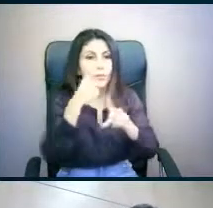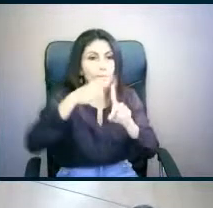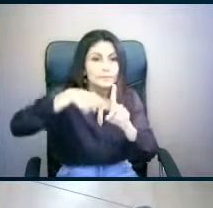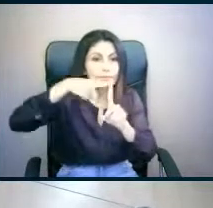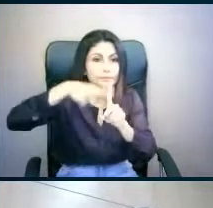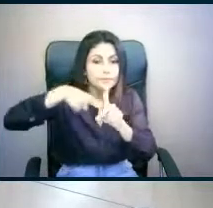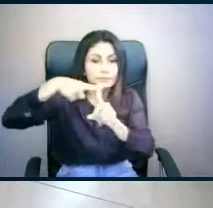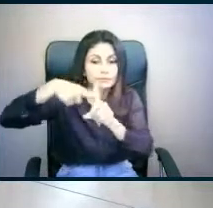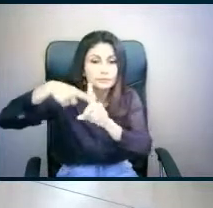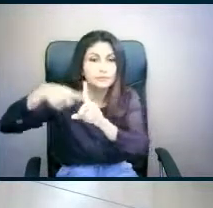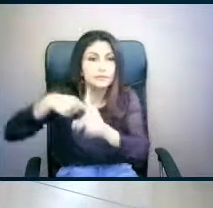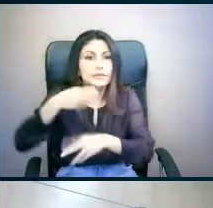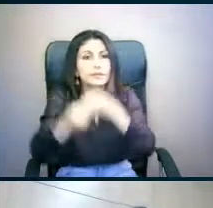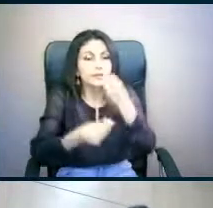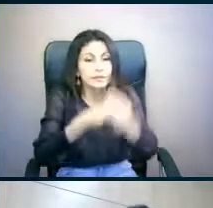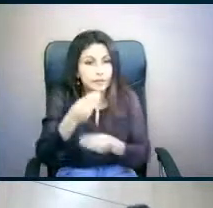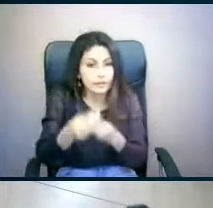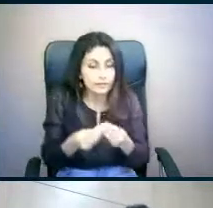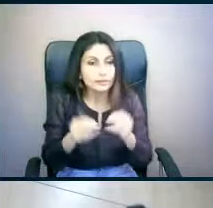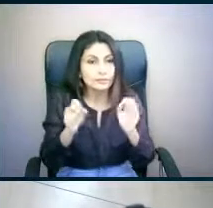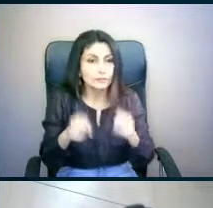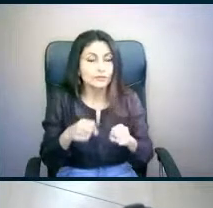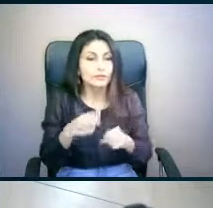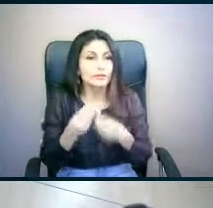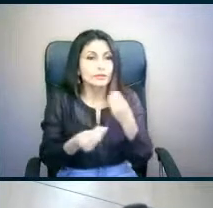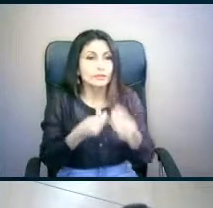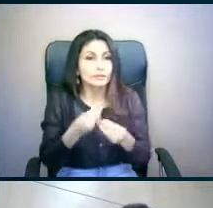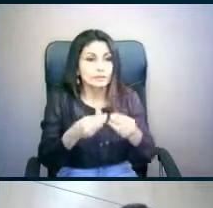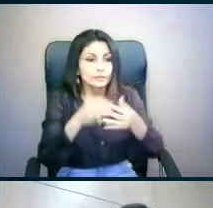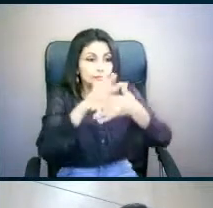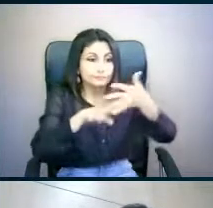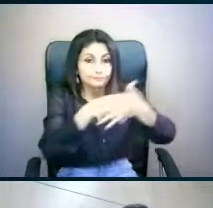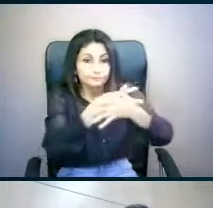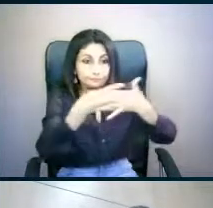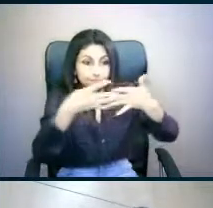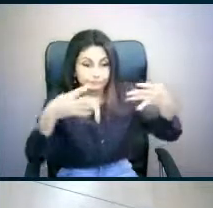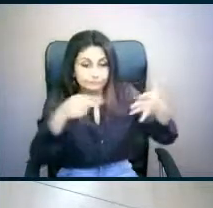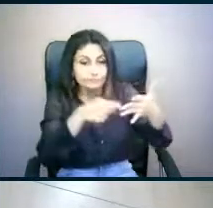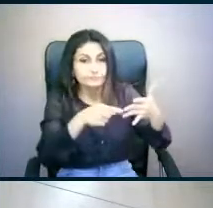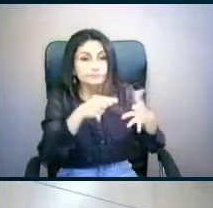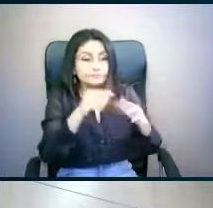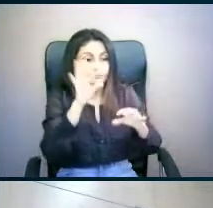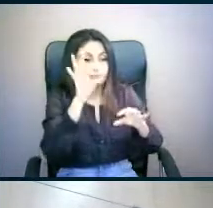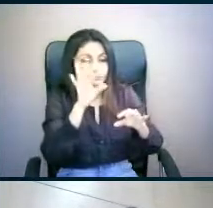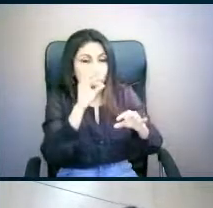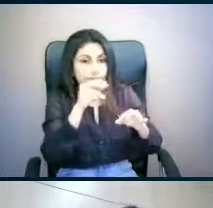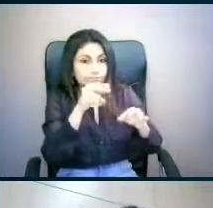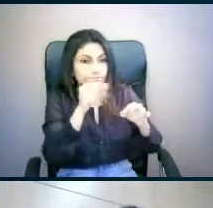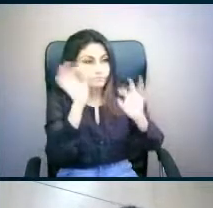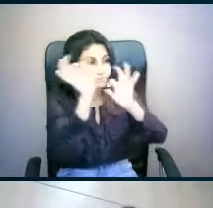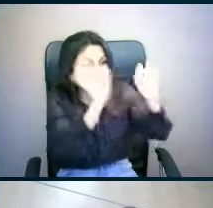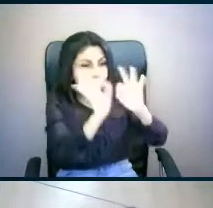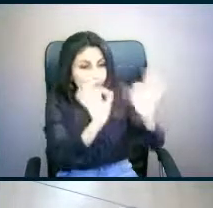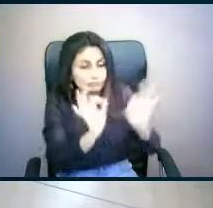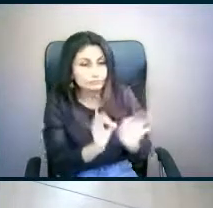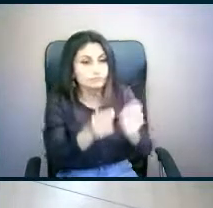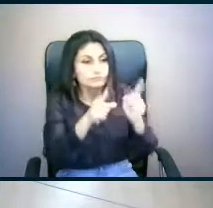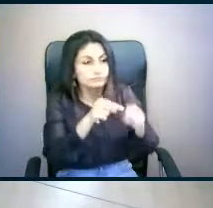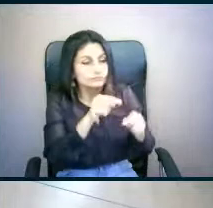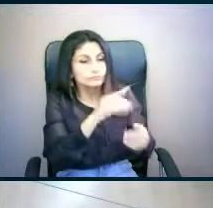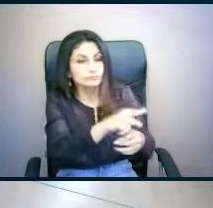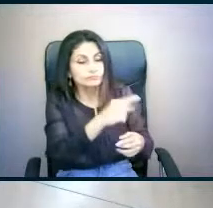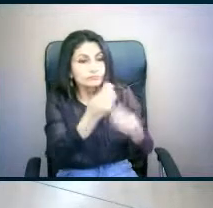debemos enviar a la SEP muchas tablas y reportes regulatorios, y además de eso, también